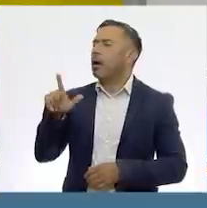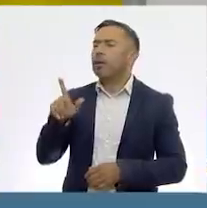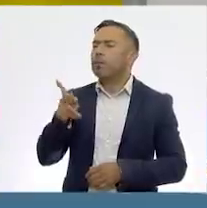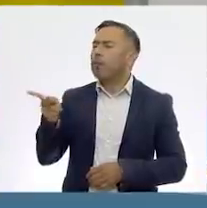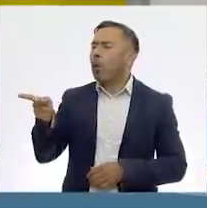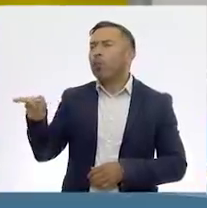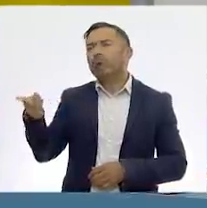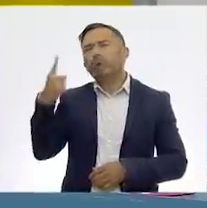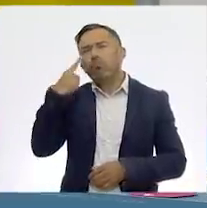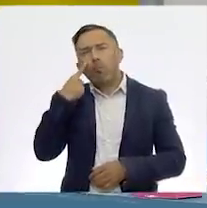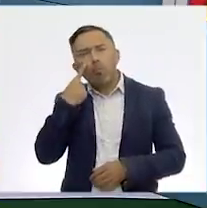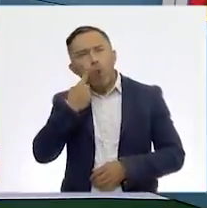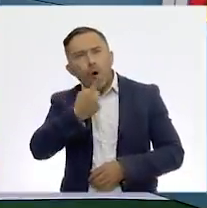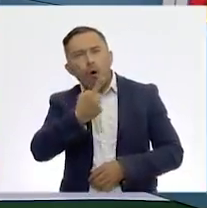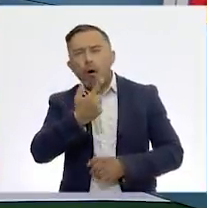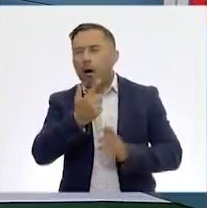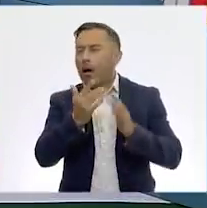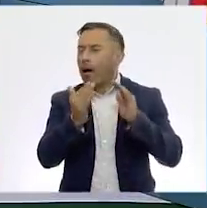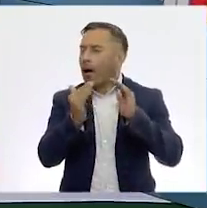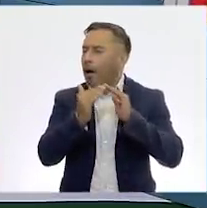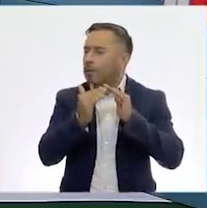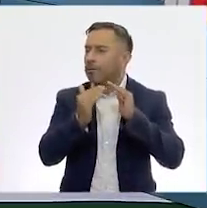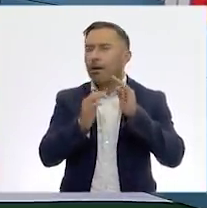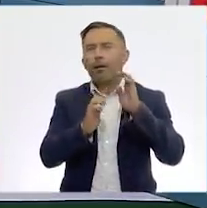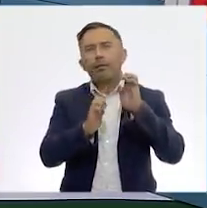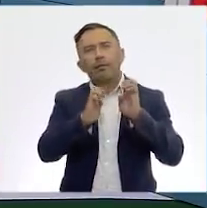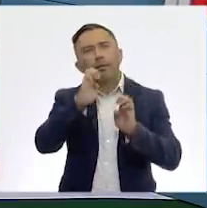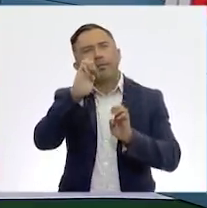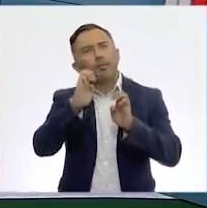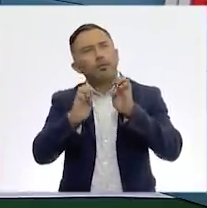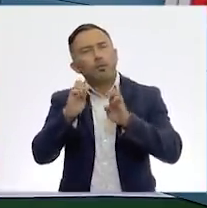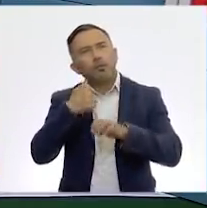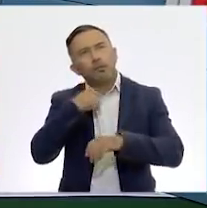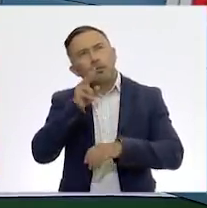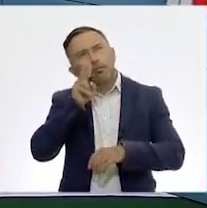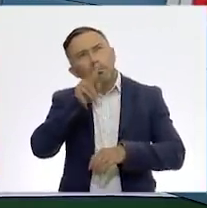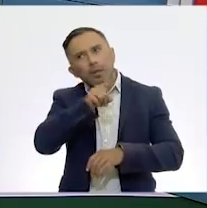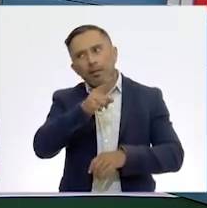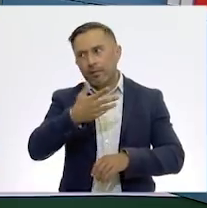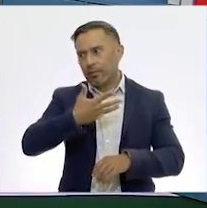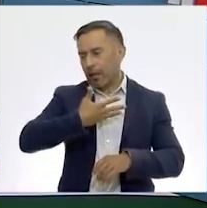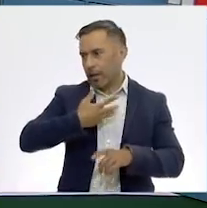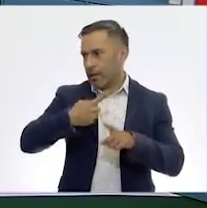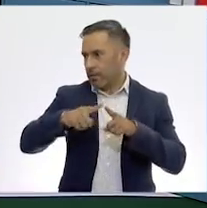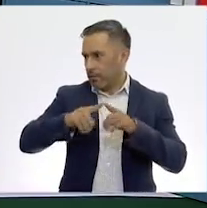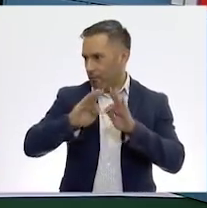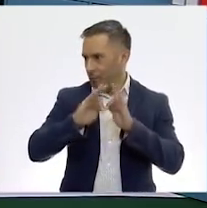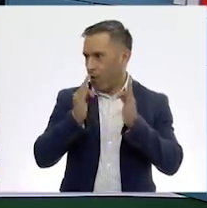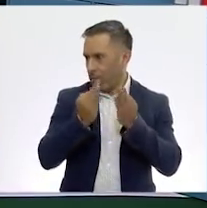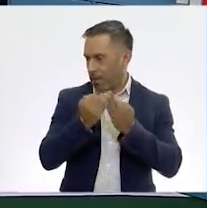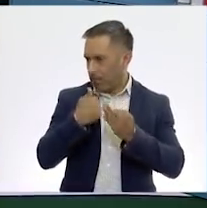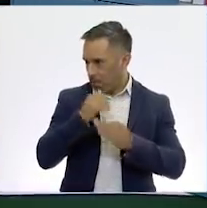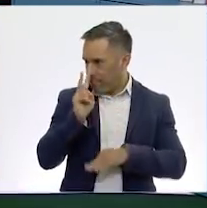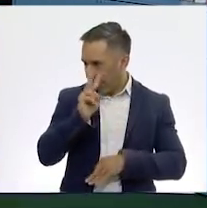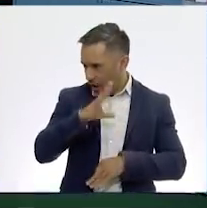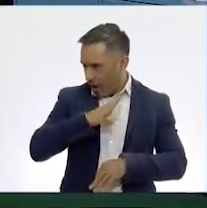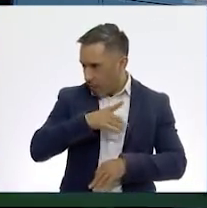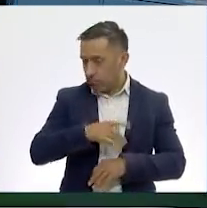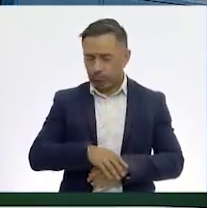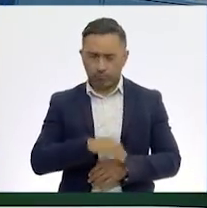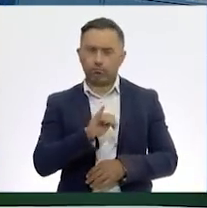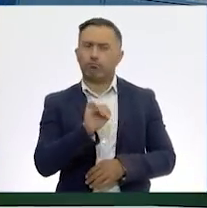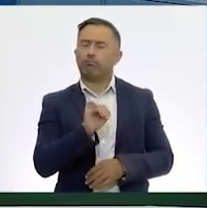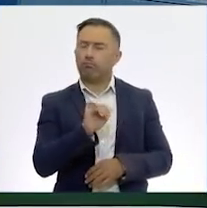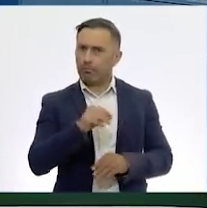las casas o los edificios tienen algunos de estos cuerpos geométricos? Claro, claro, por supuesto. Las